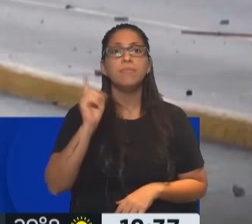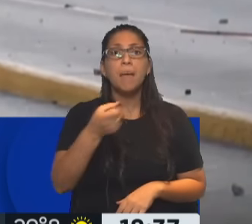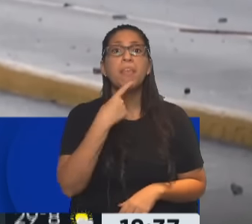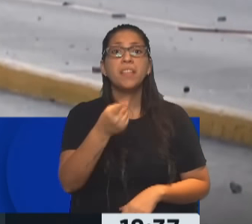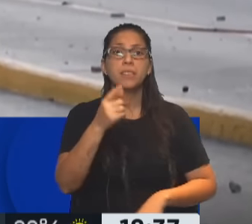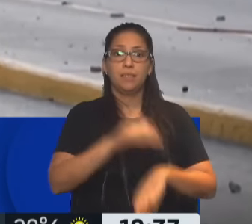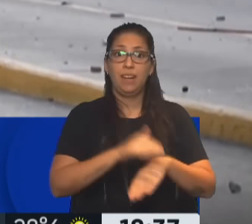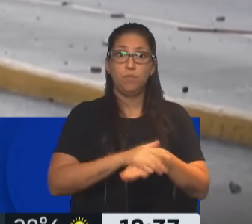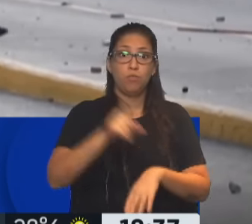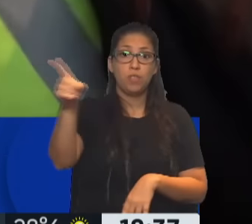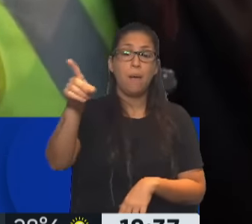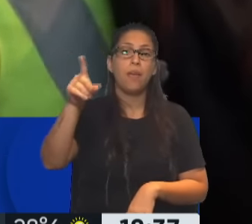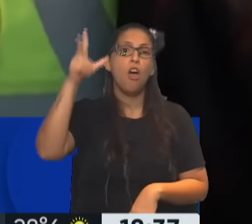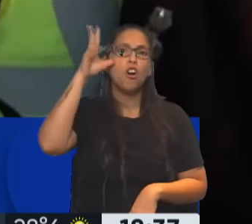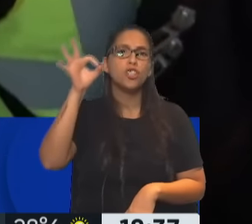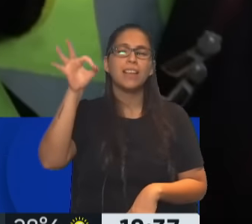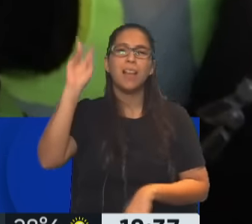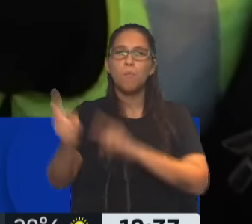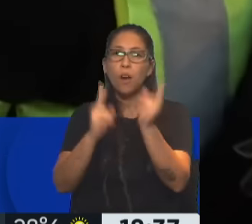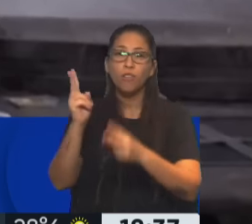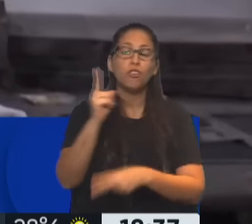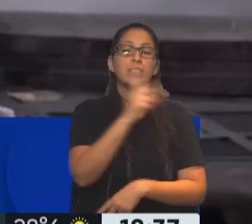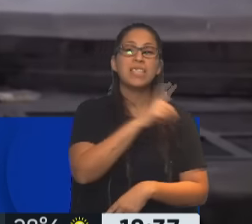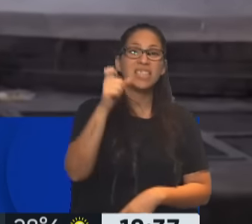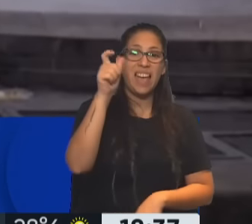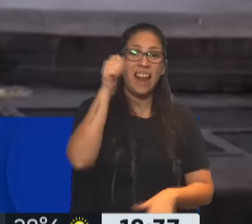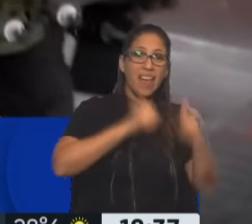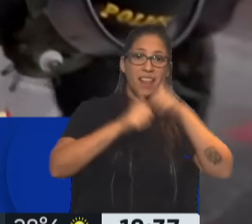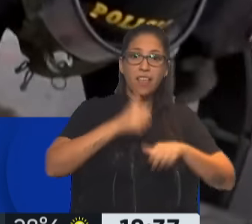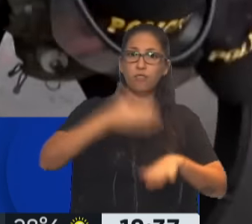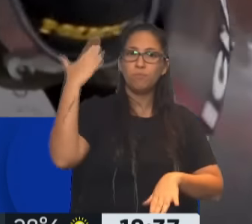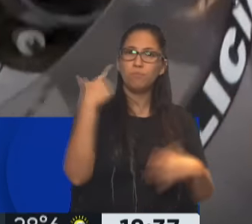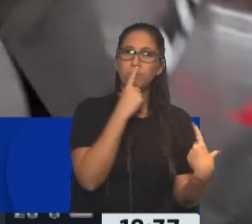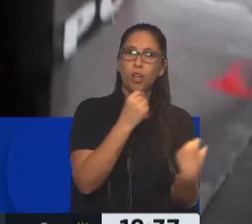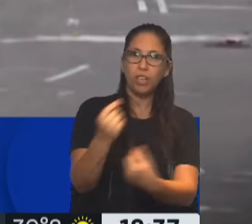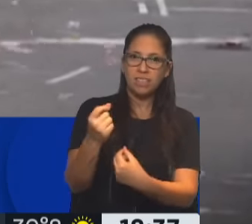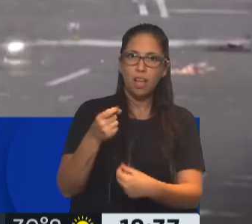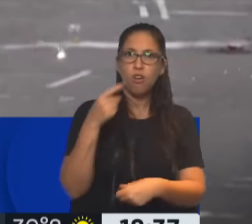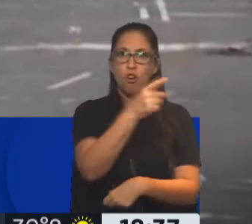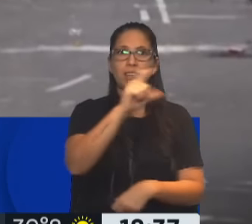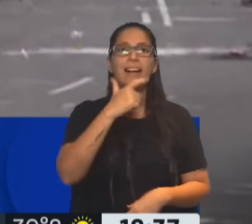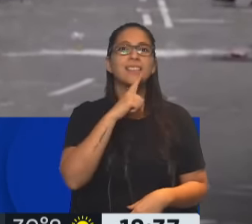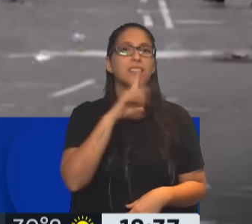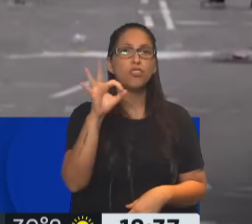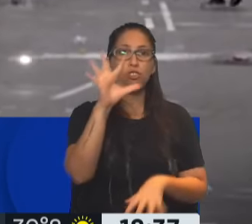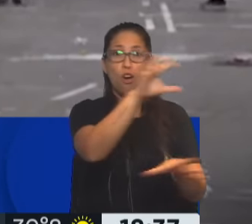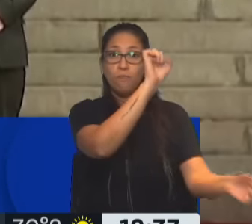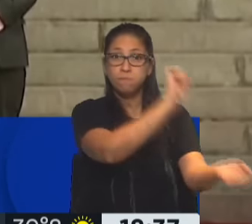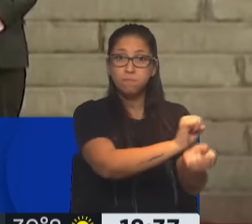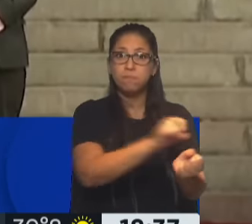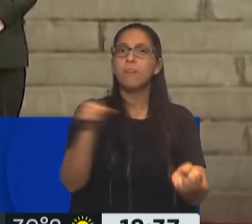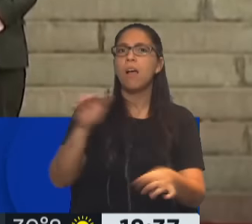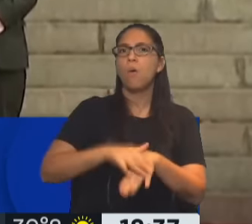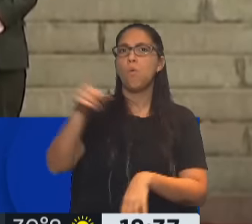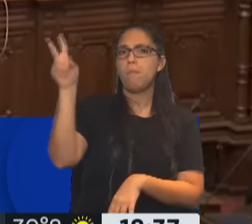mandataria por los 80 muertos y 100 heridos a raíz de la represión policial de las protestas contra la detención de Castillo. Pero para